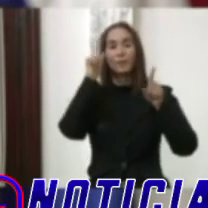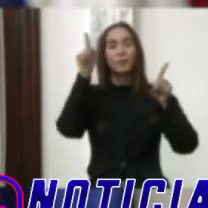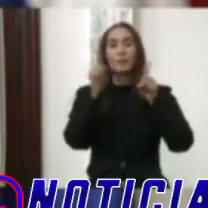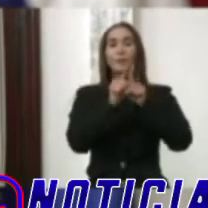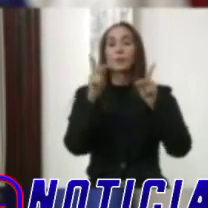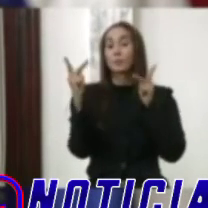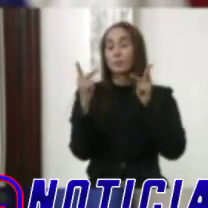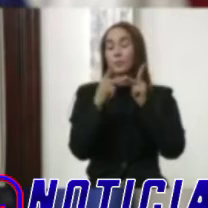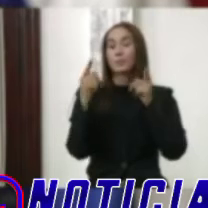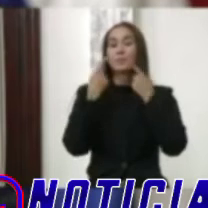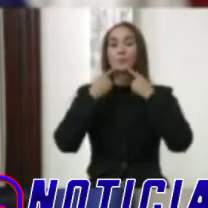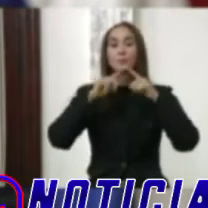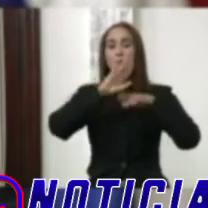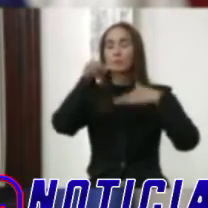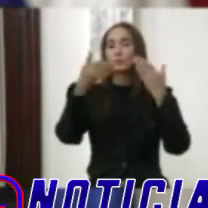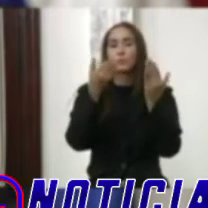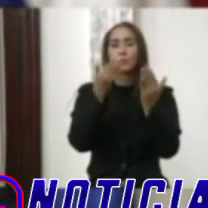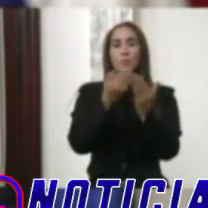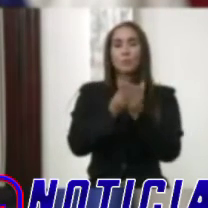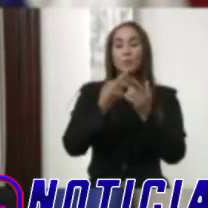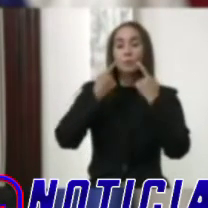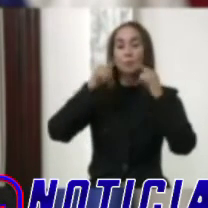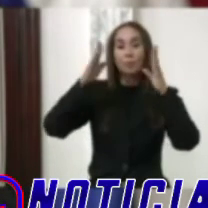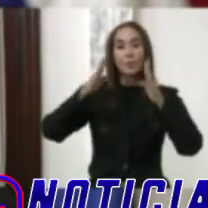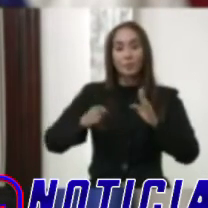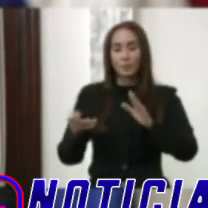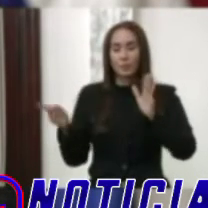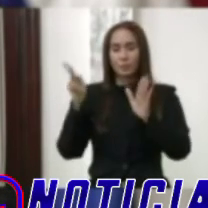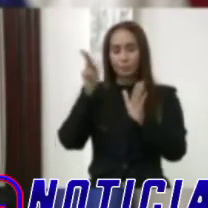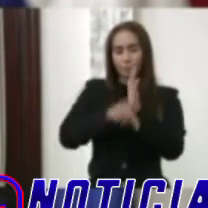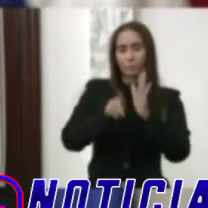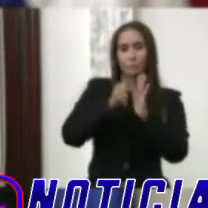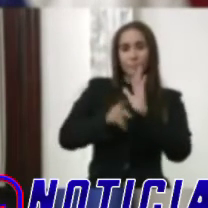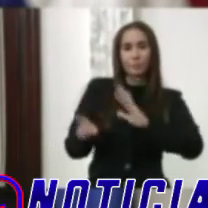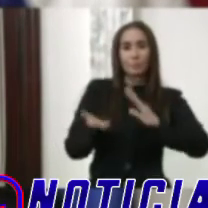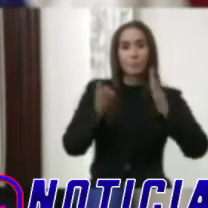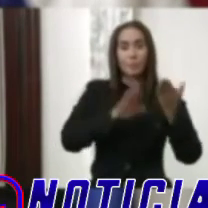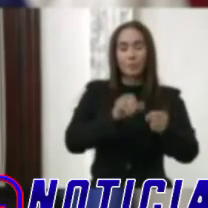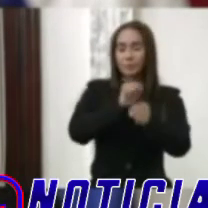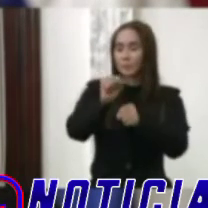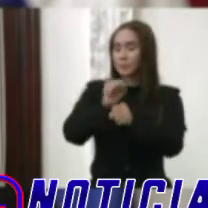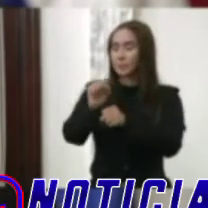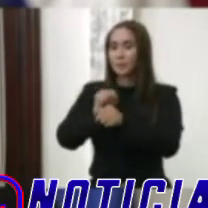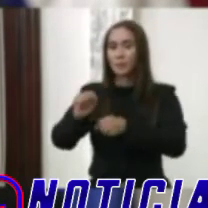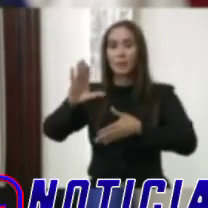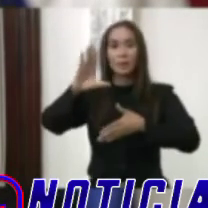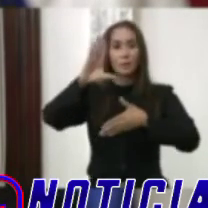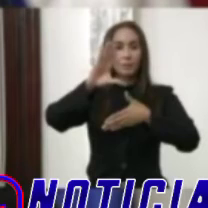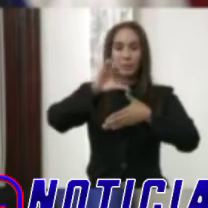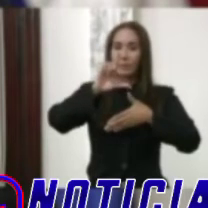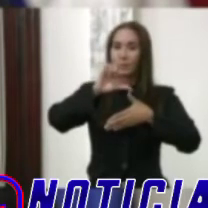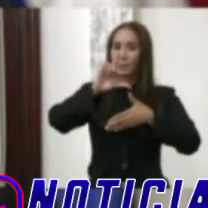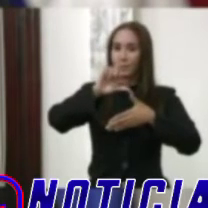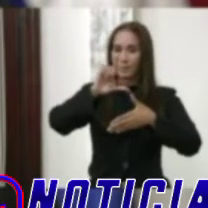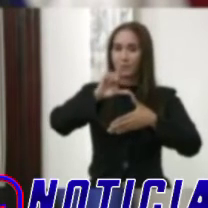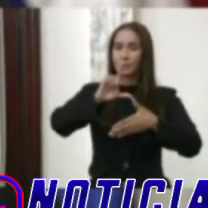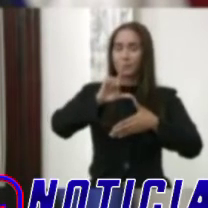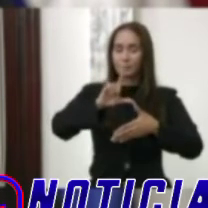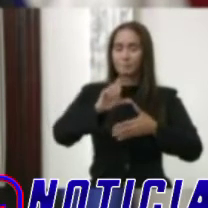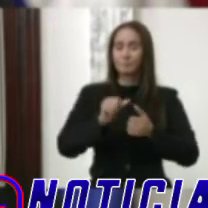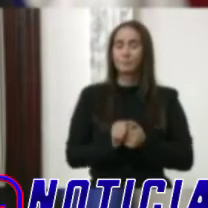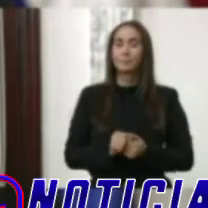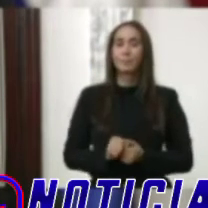los periodistas que han sido asesinados en el ejercicio de su misión en América Latina, y que espero,